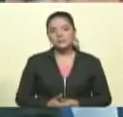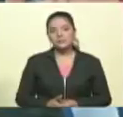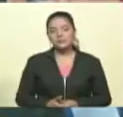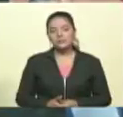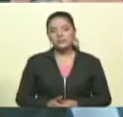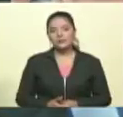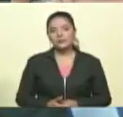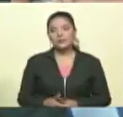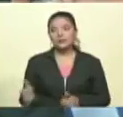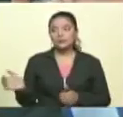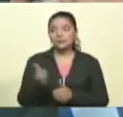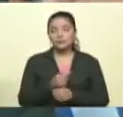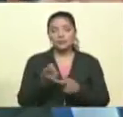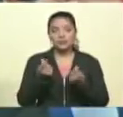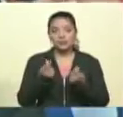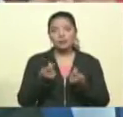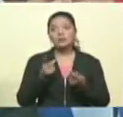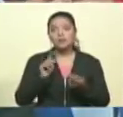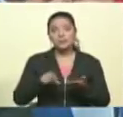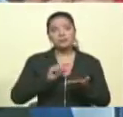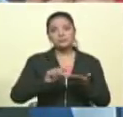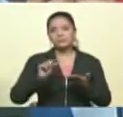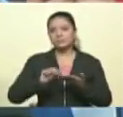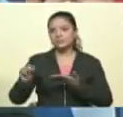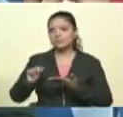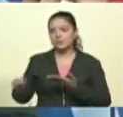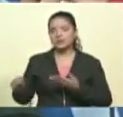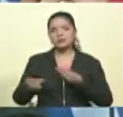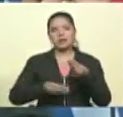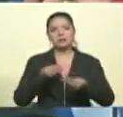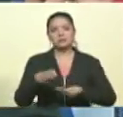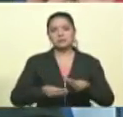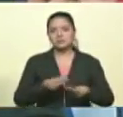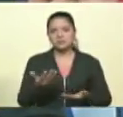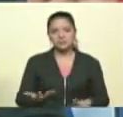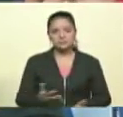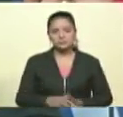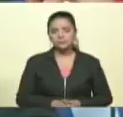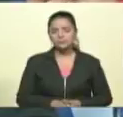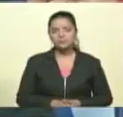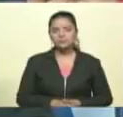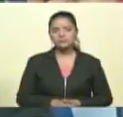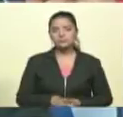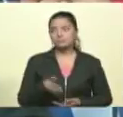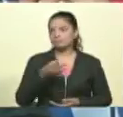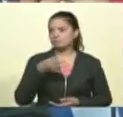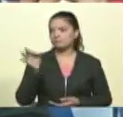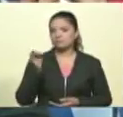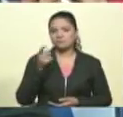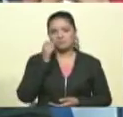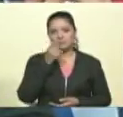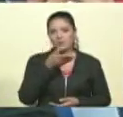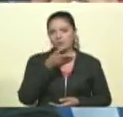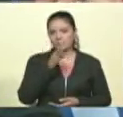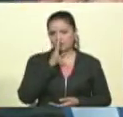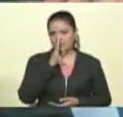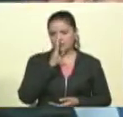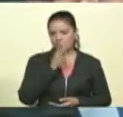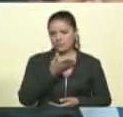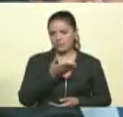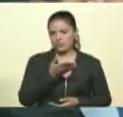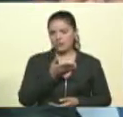el alcance del monto y las transferencias de manera ilegal que hacía este exgerente de Banesco superaban